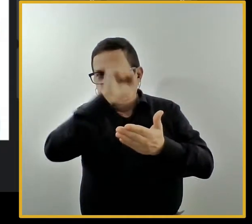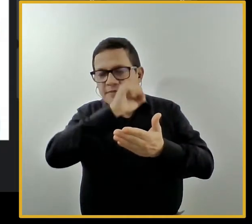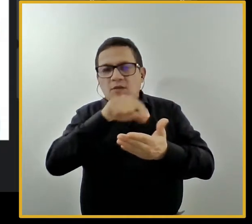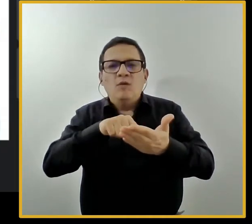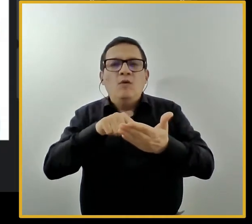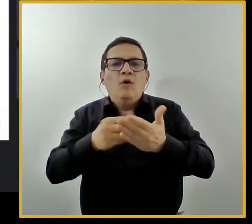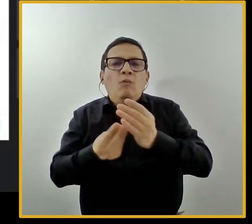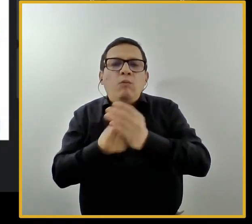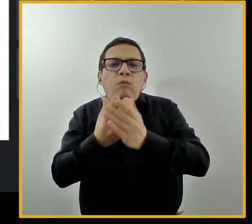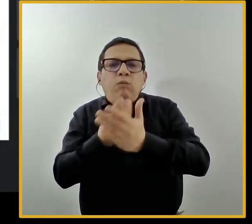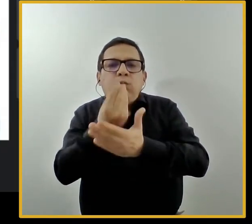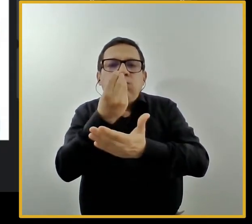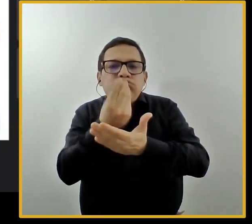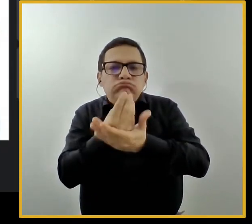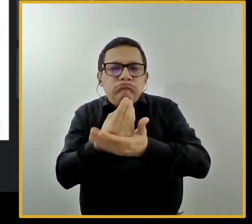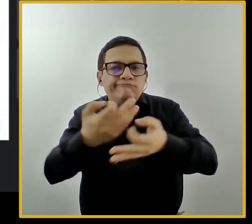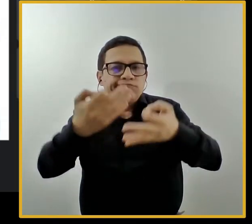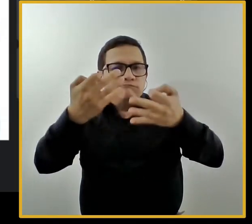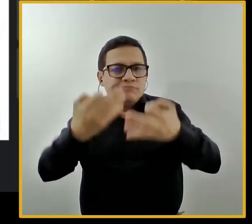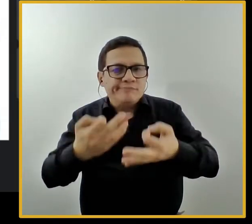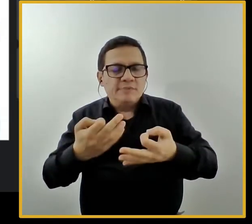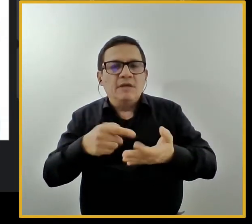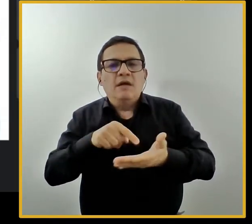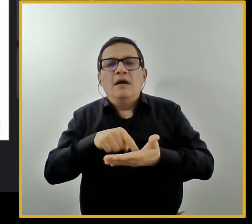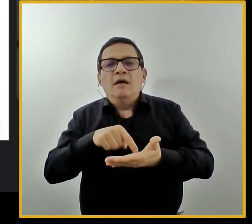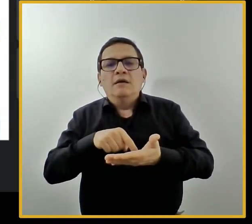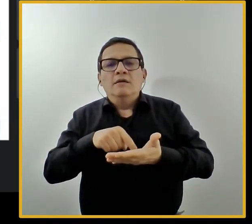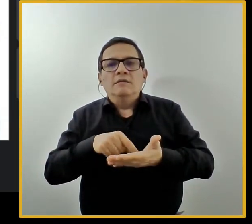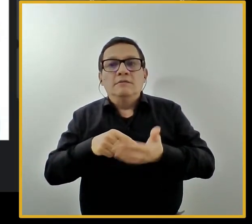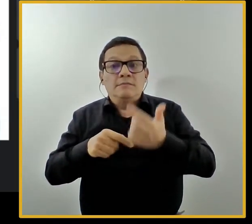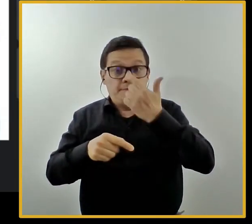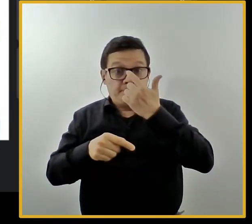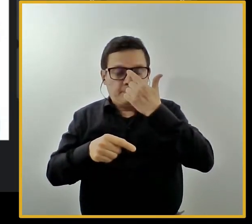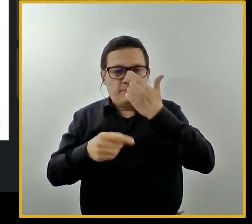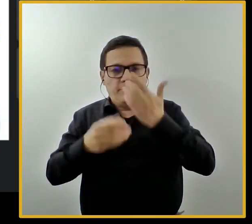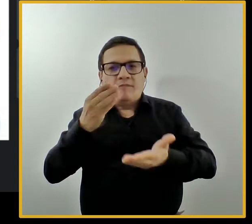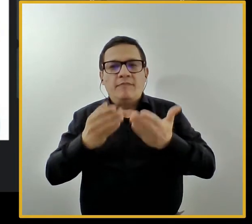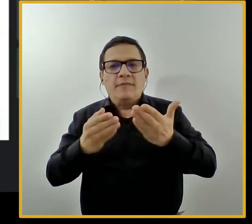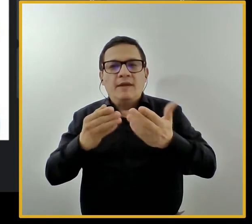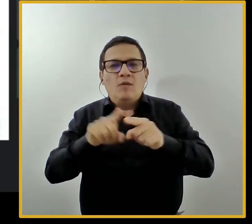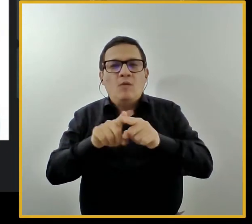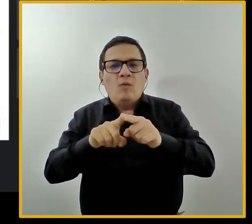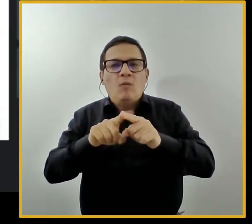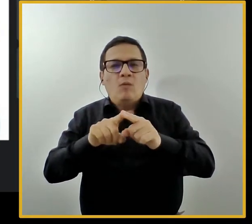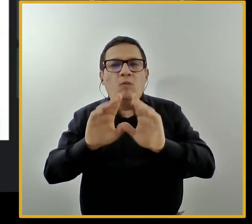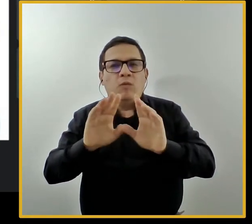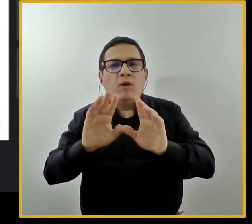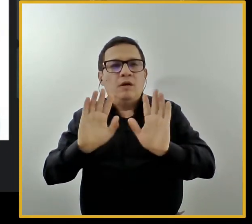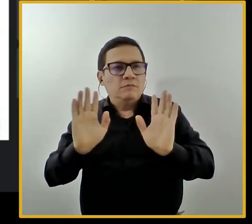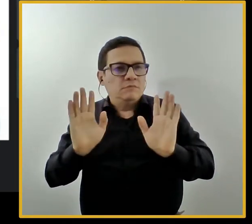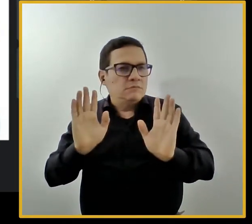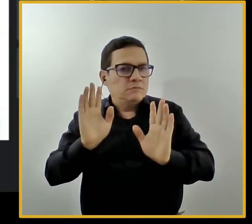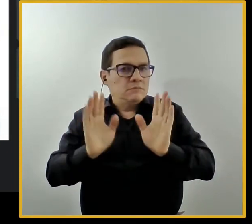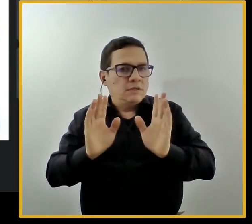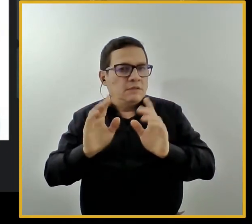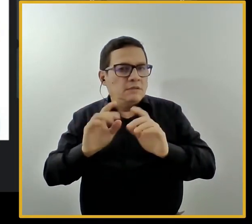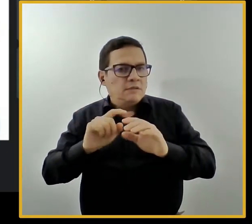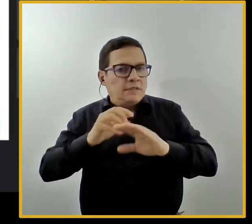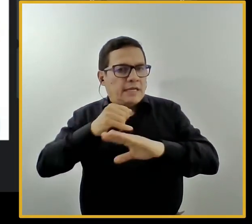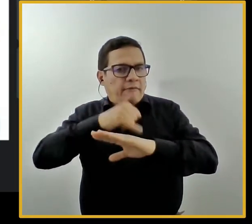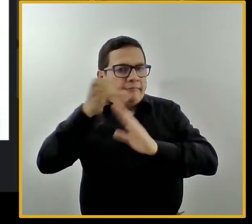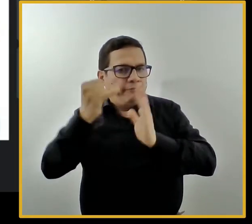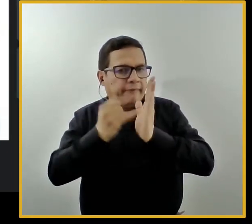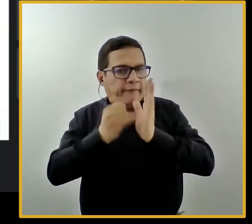tenemos un producto, ¿no? ¿Cierto? Entonces esto pues sería la integral de 0 por dx más